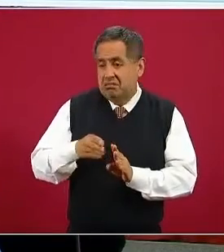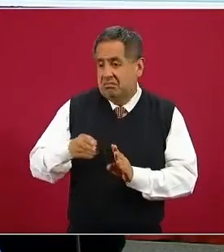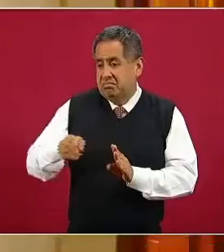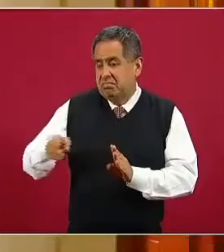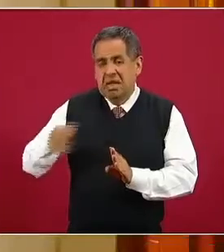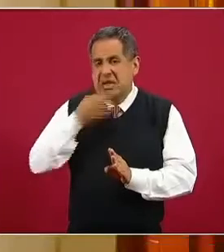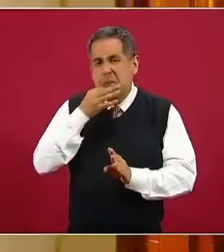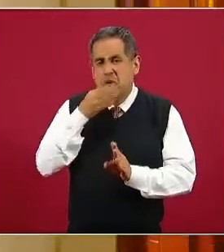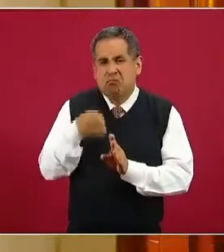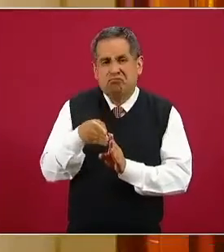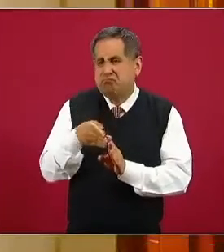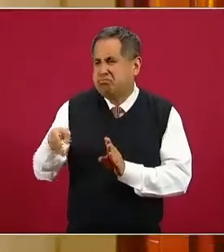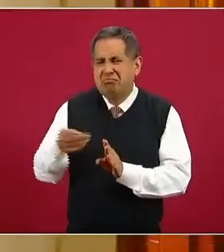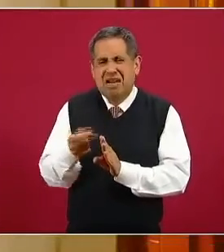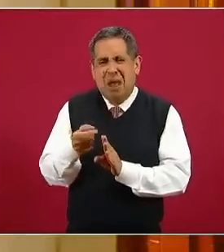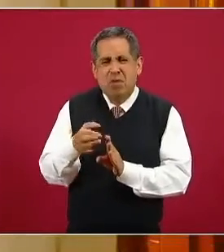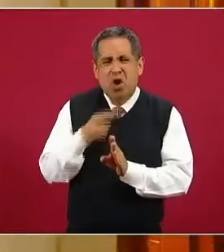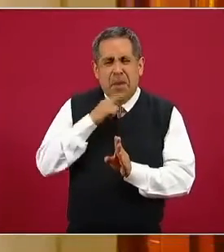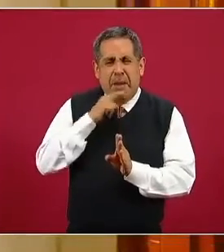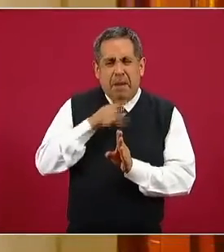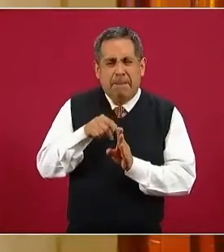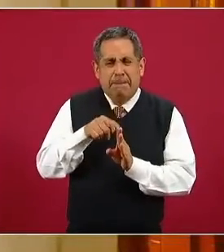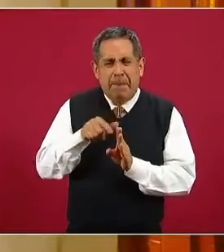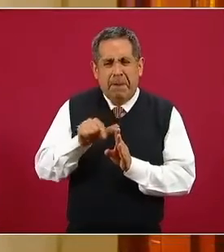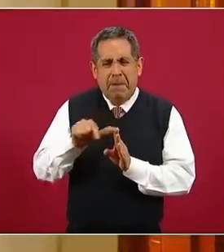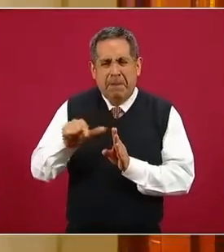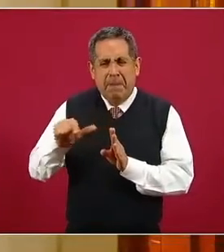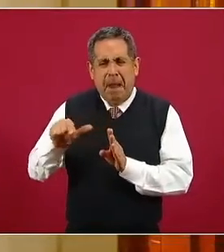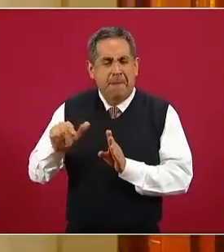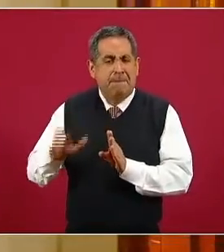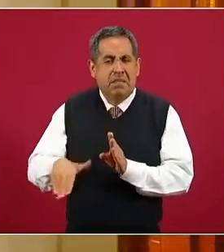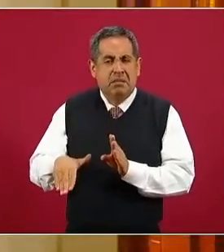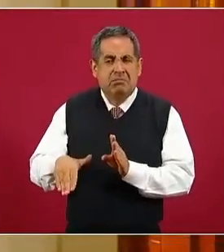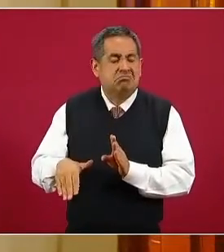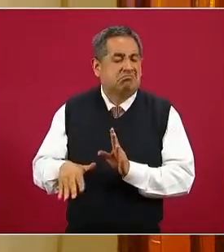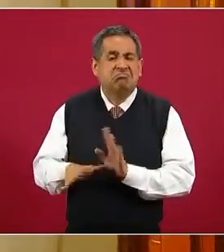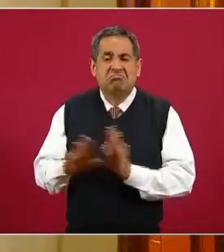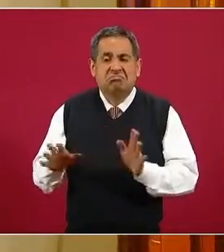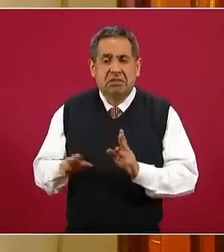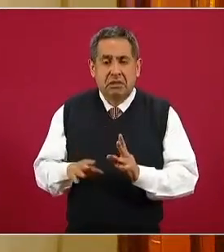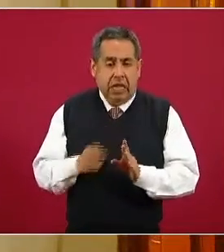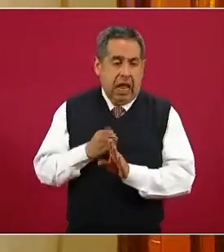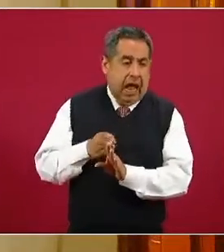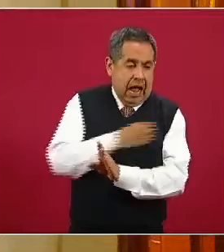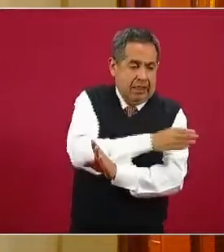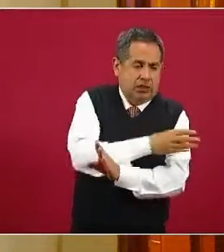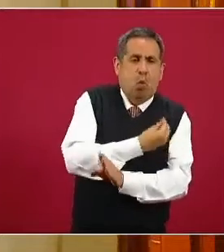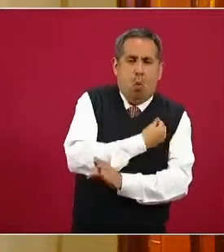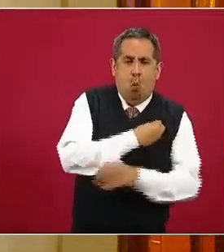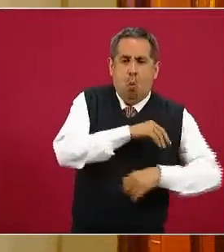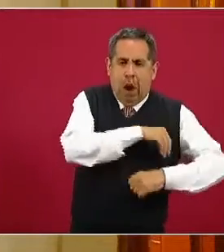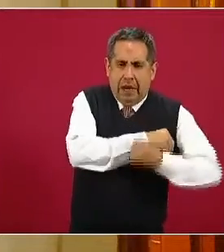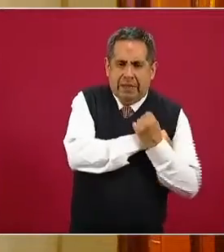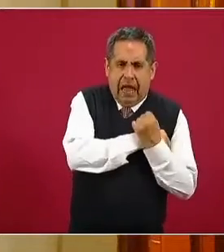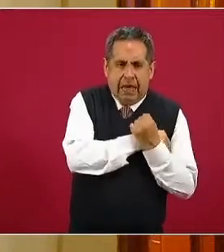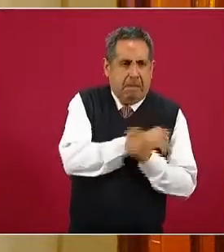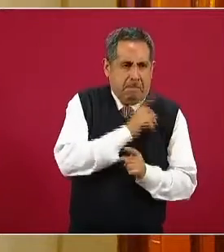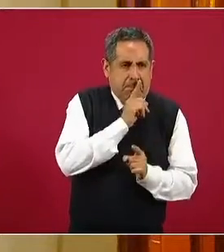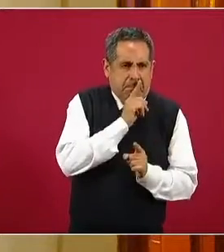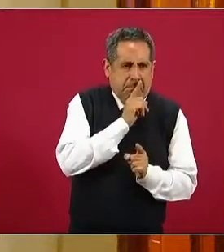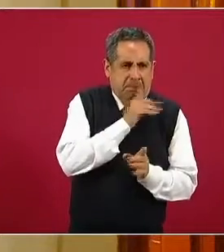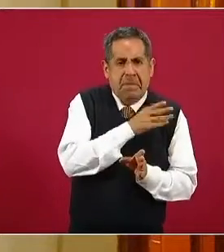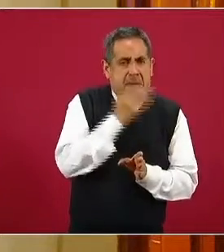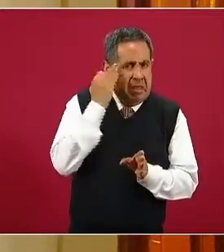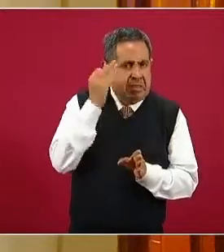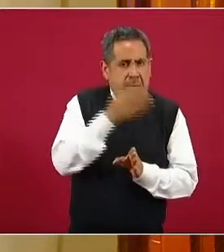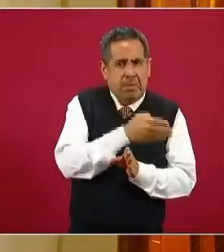ser muy rápida. Estos síntomas suelen ir rápidamente desde los inicios, desde el dolor, hasta la muerte. Puede ser cosa